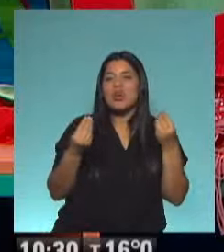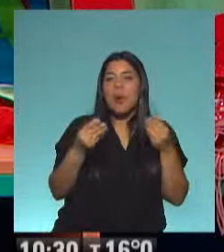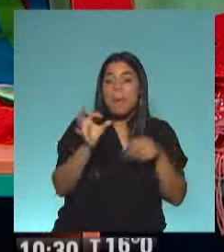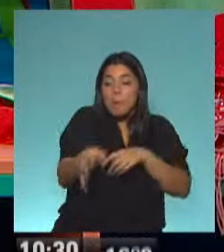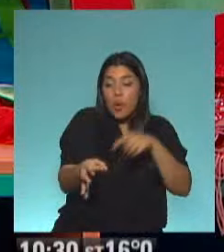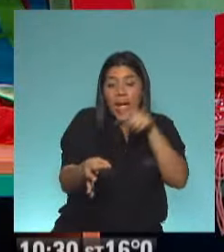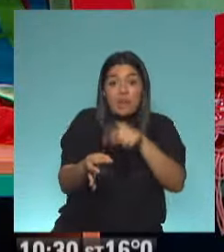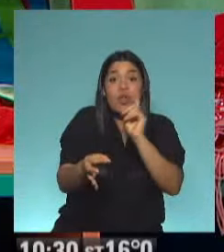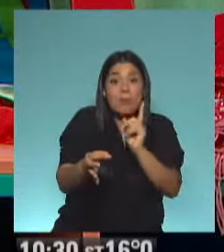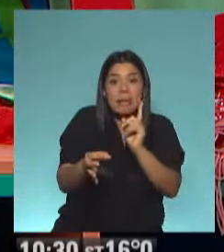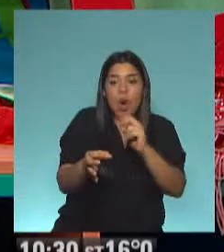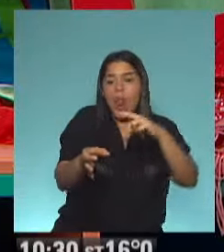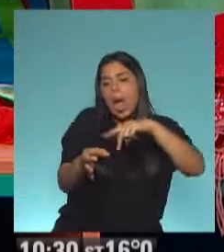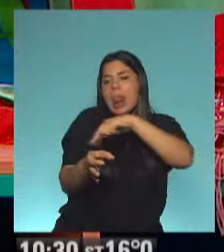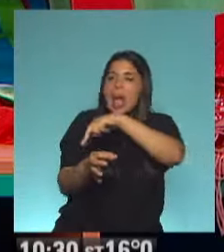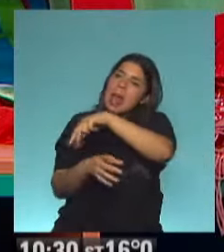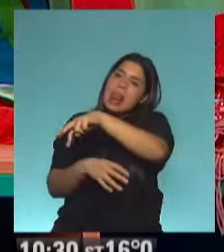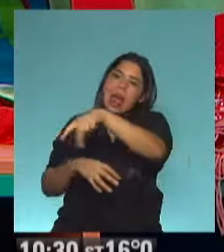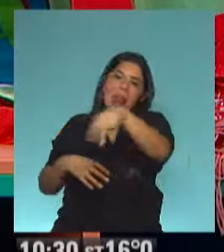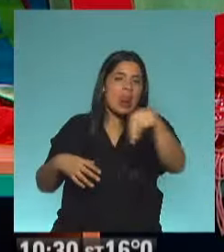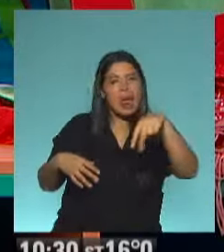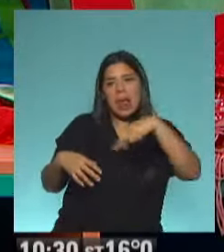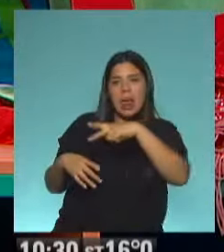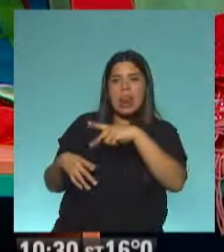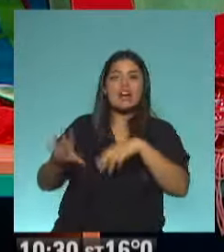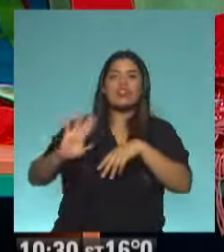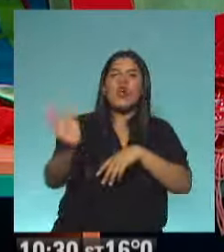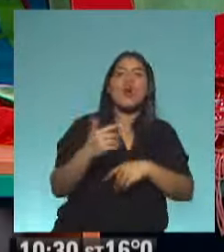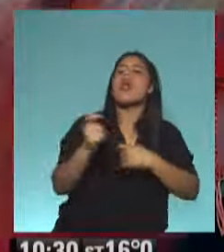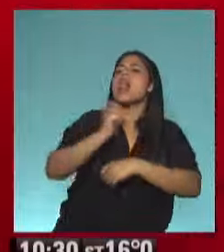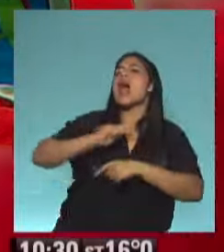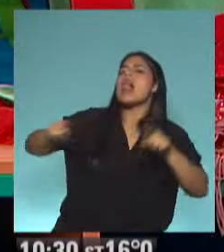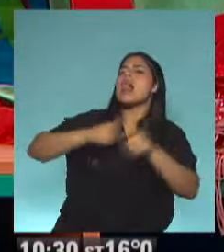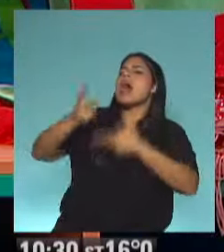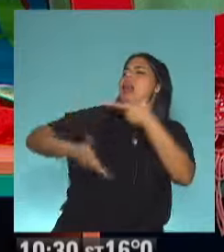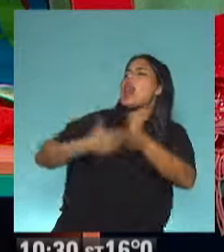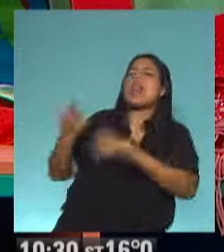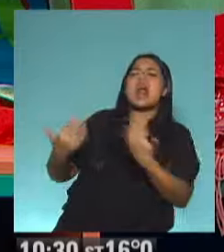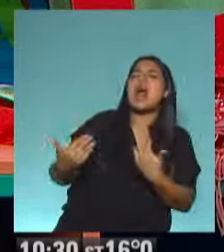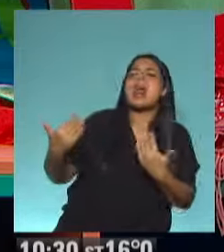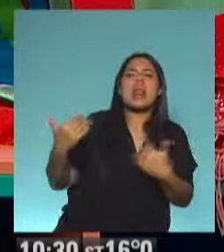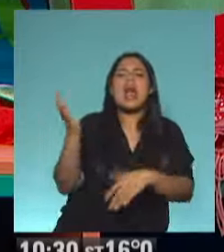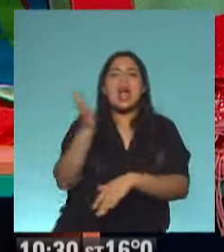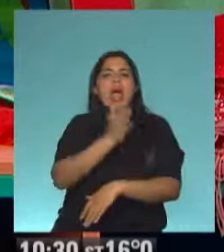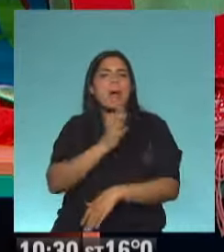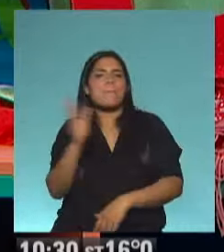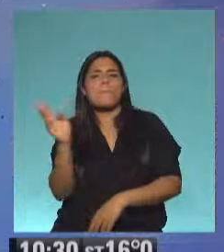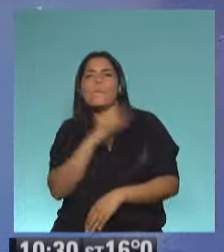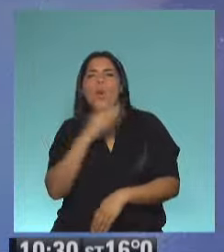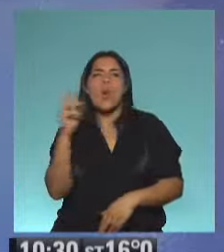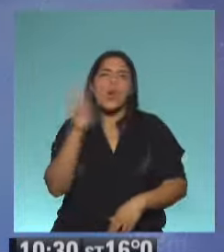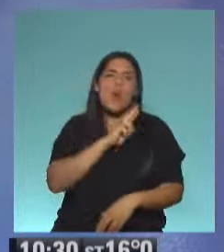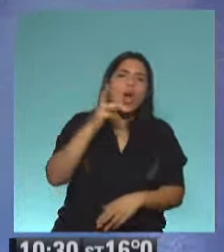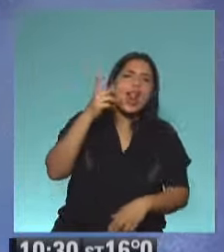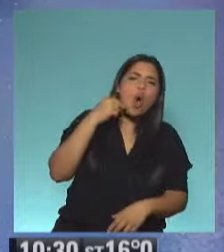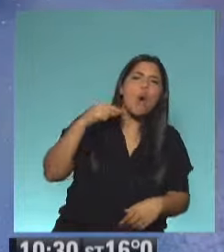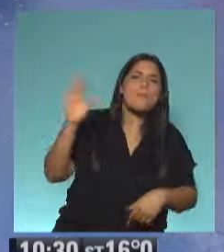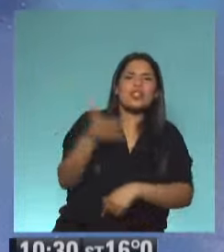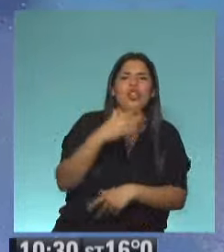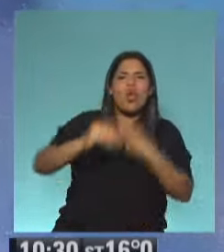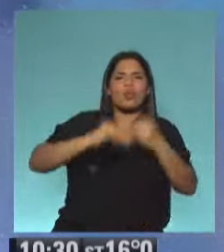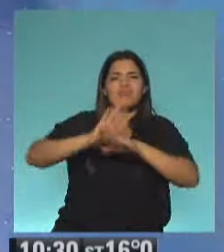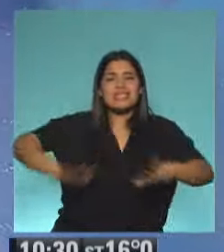cantando coplas, ¿sí? Las familias y los amigos se invitan, se organizan bailes populares en las calles. Durante la fiesta está muy bien visto no